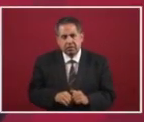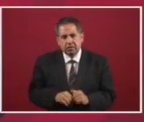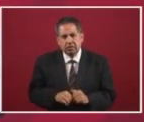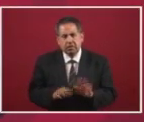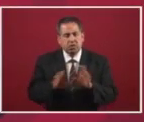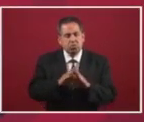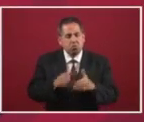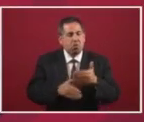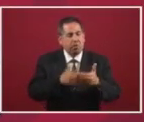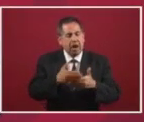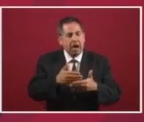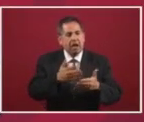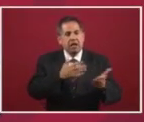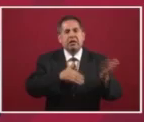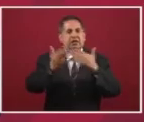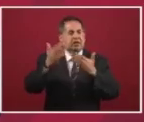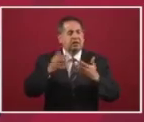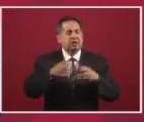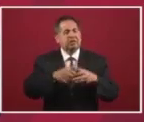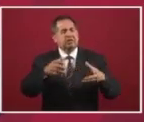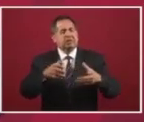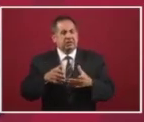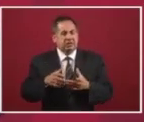cómo va a crecer la demanda